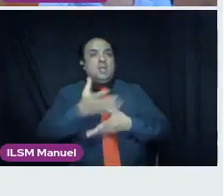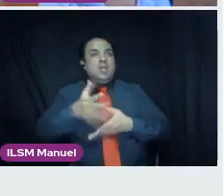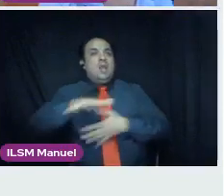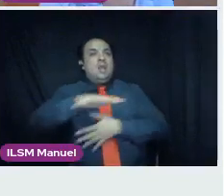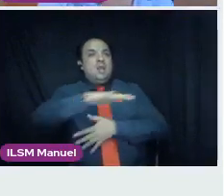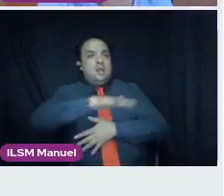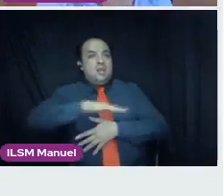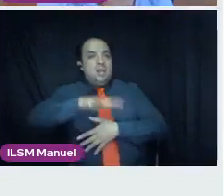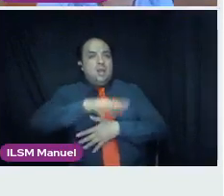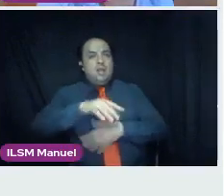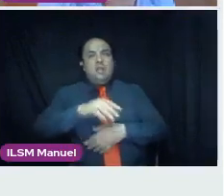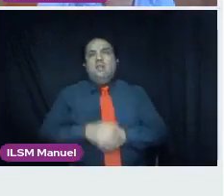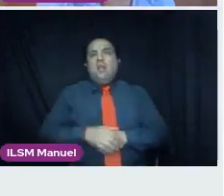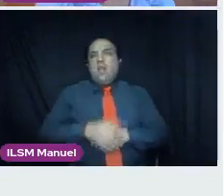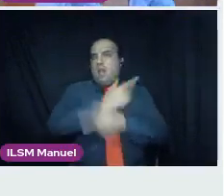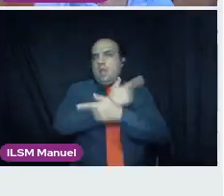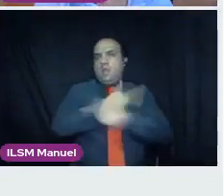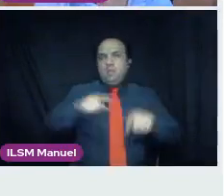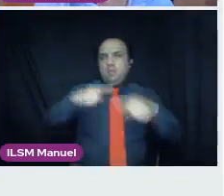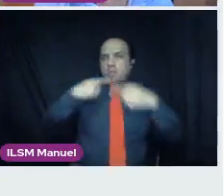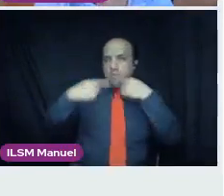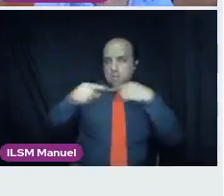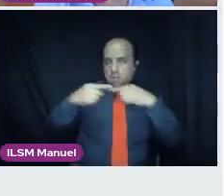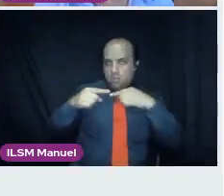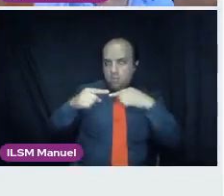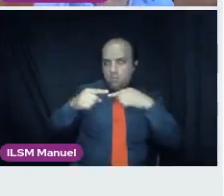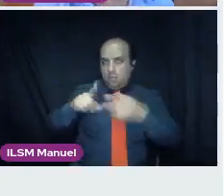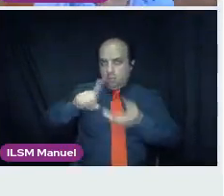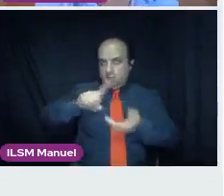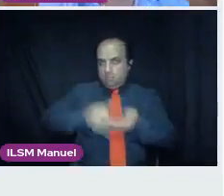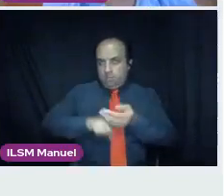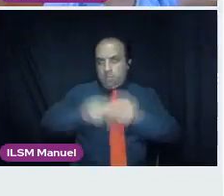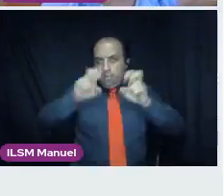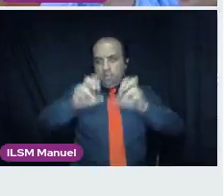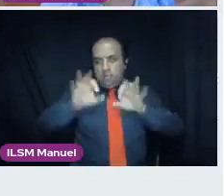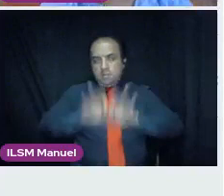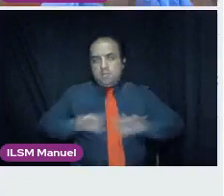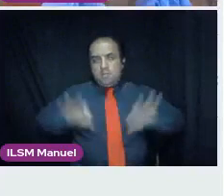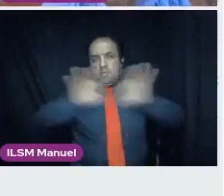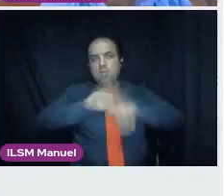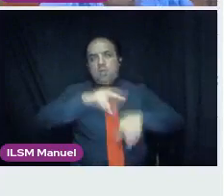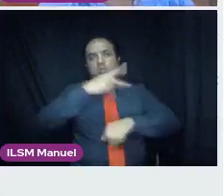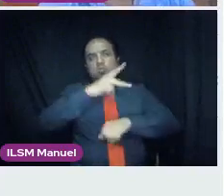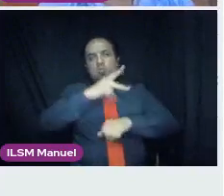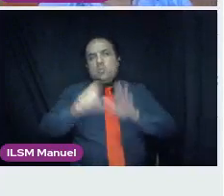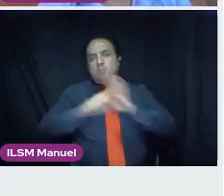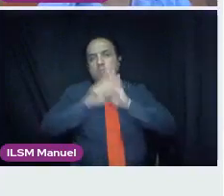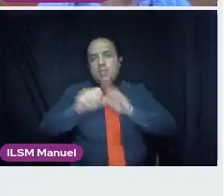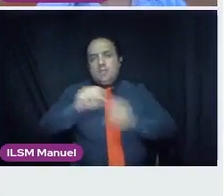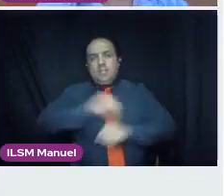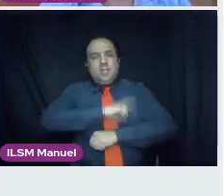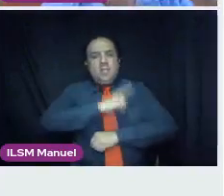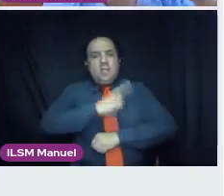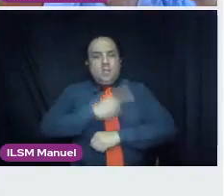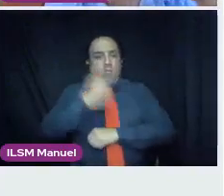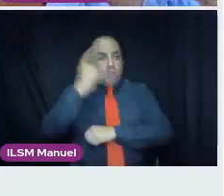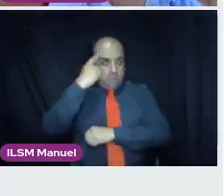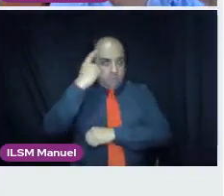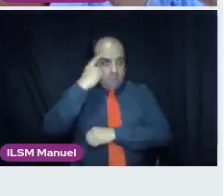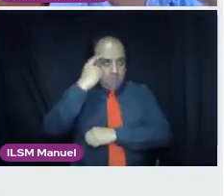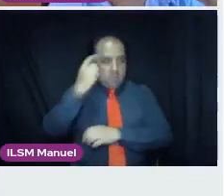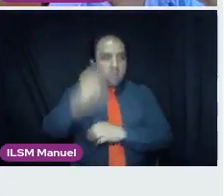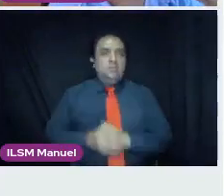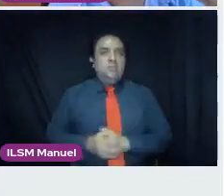donde se pueda hablar libremente de temas importantes para los chicos como la salud mental, o